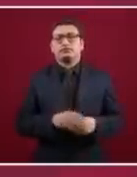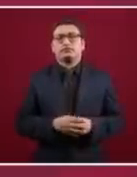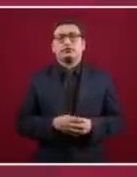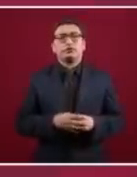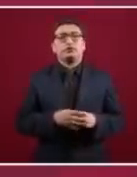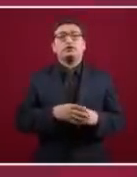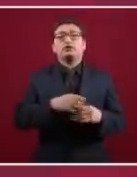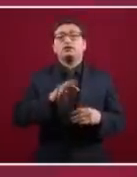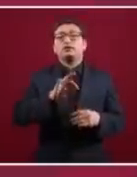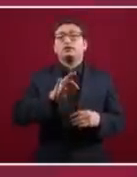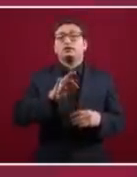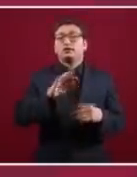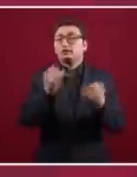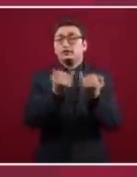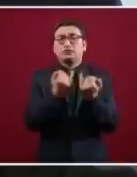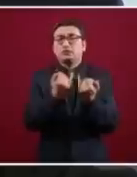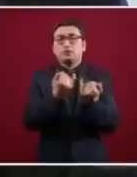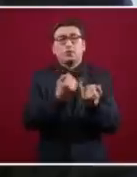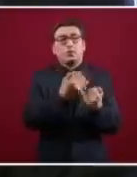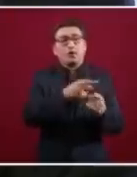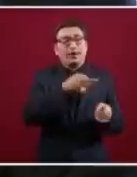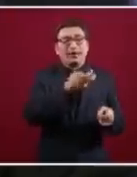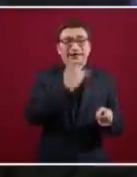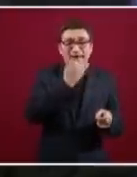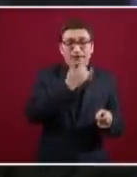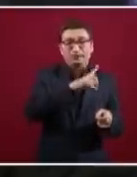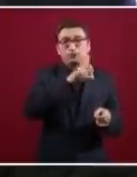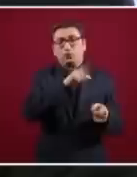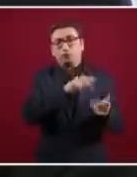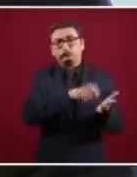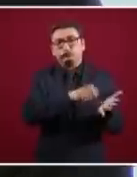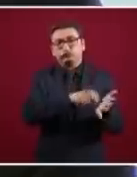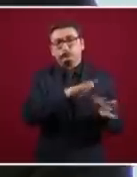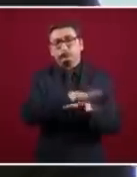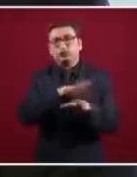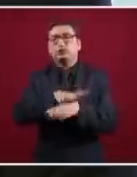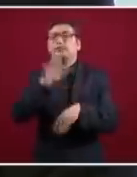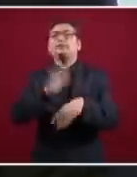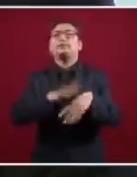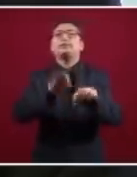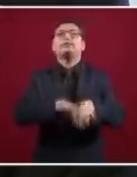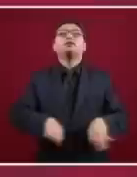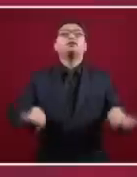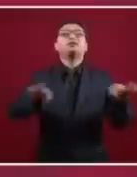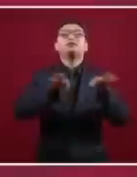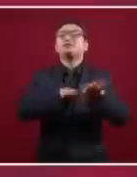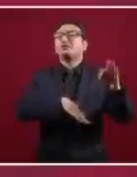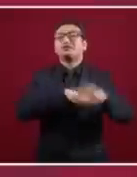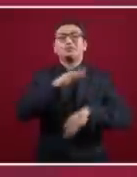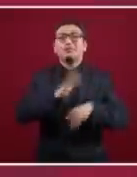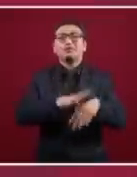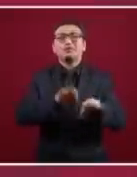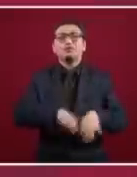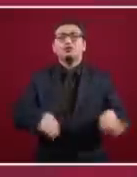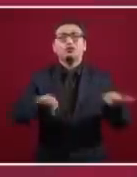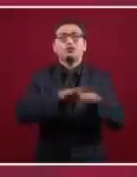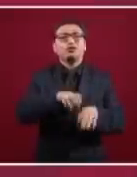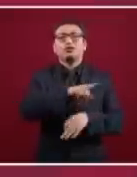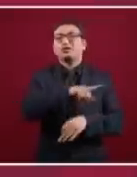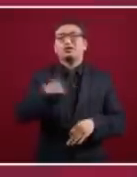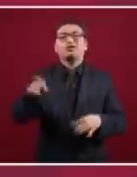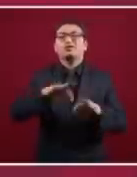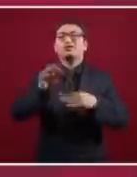y se rectificó y lo más importante de todo eso no lo van a